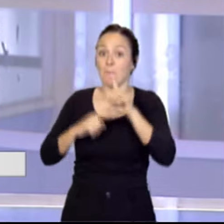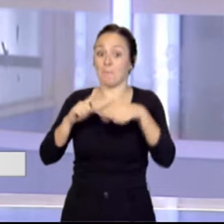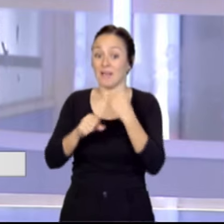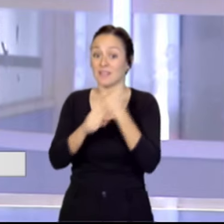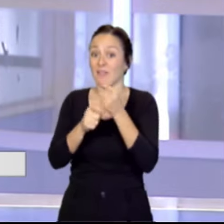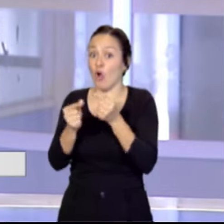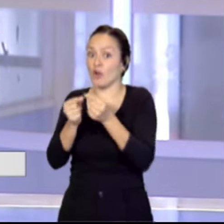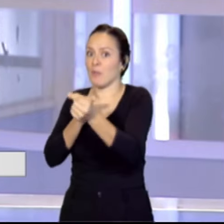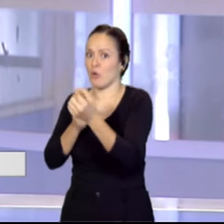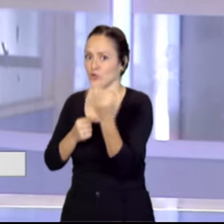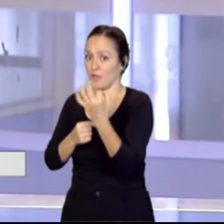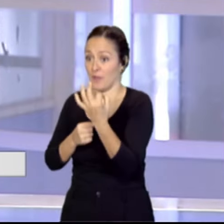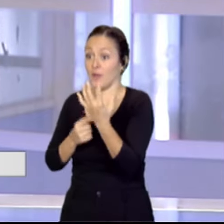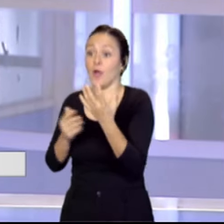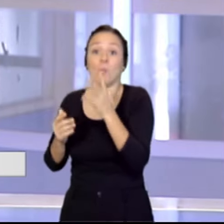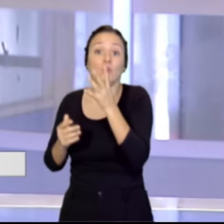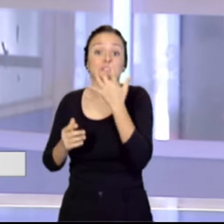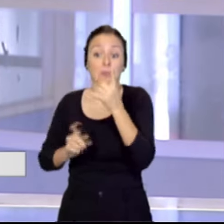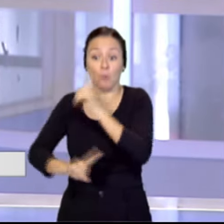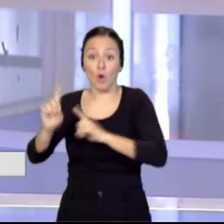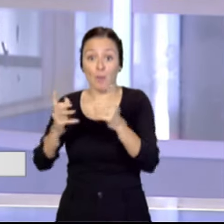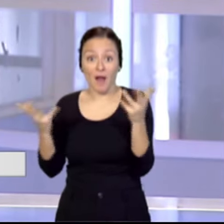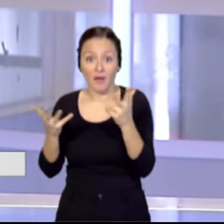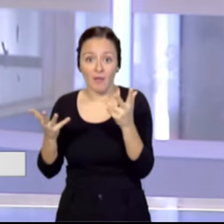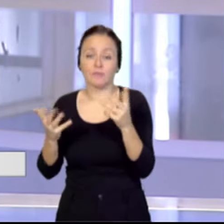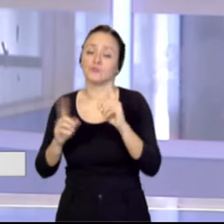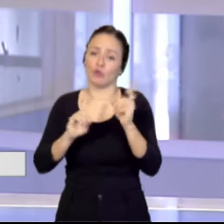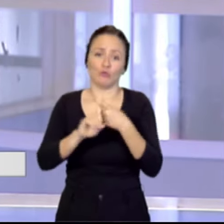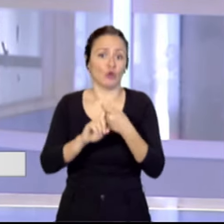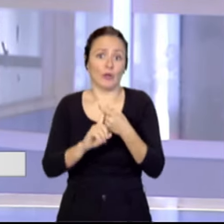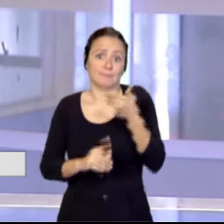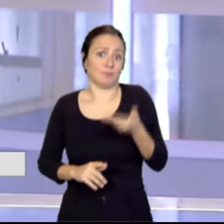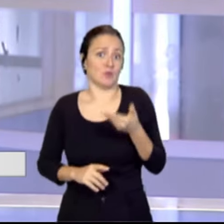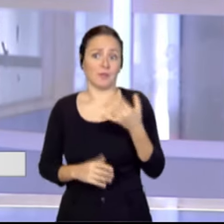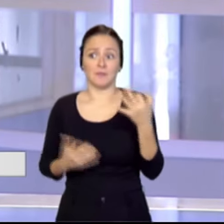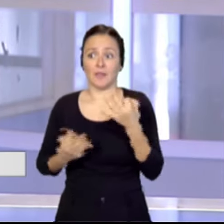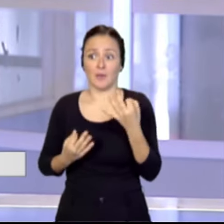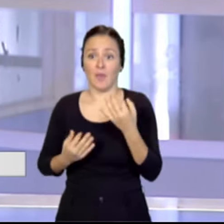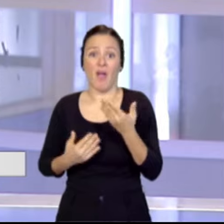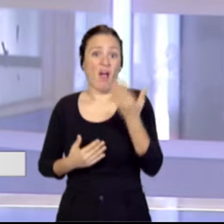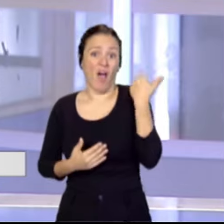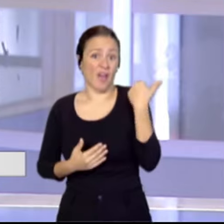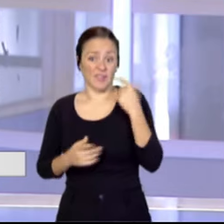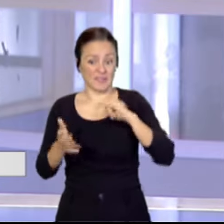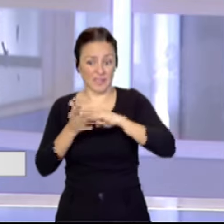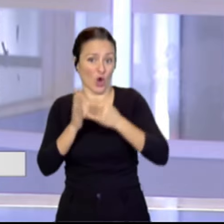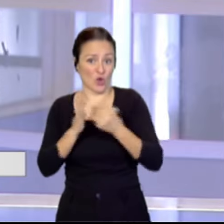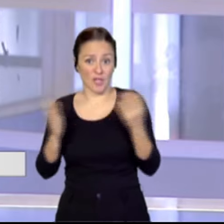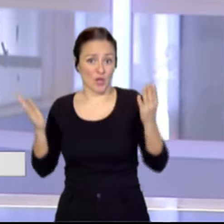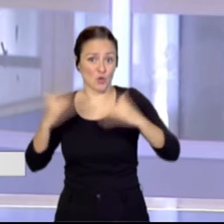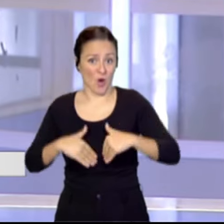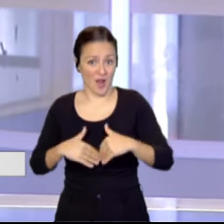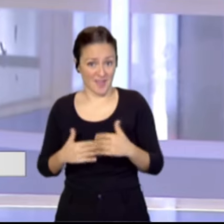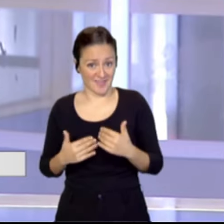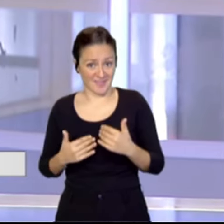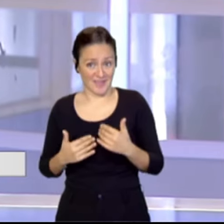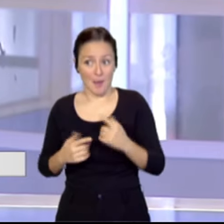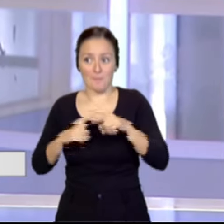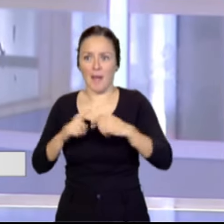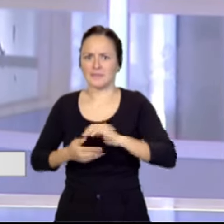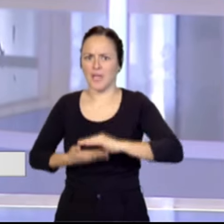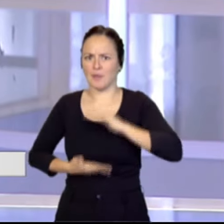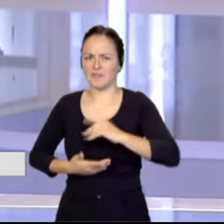que a grandes problemas grandes soluciones y las tenemos en la mano antes no antes no existía esta tecnología ni existía la capacidad de informarnos